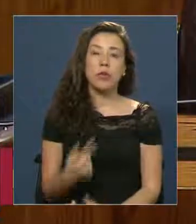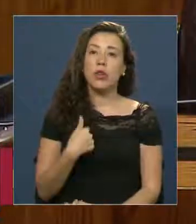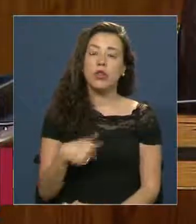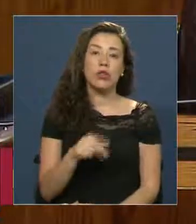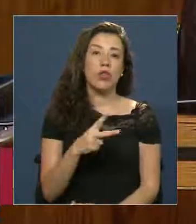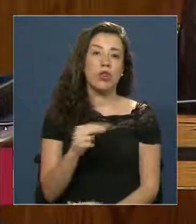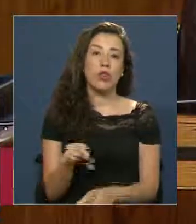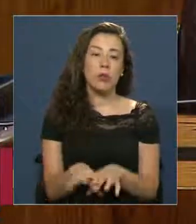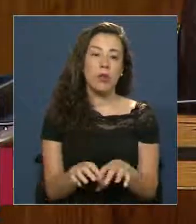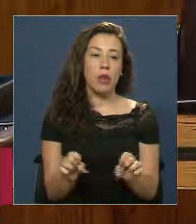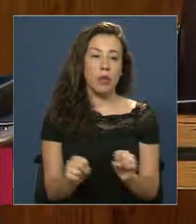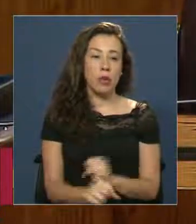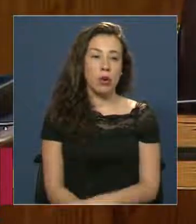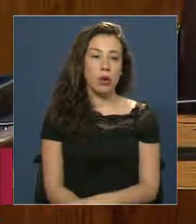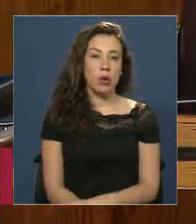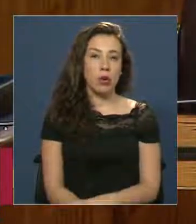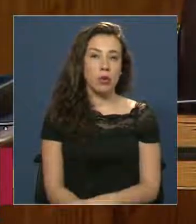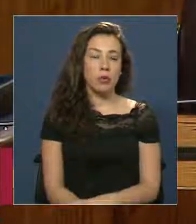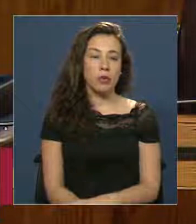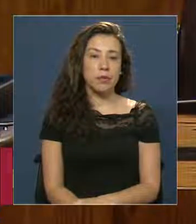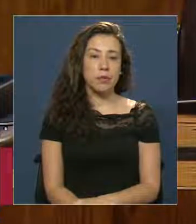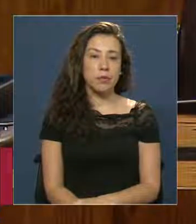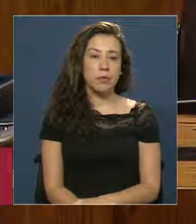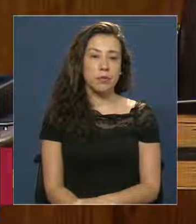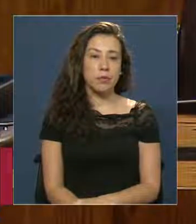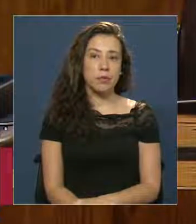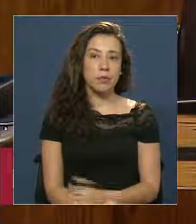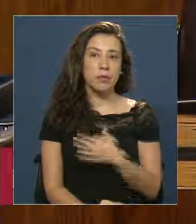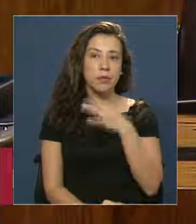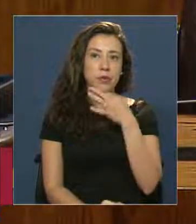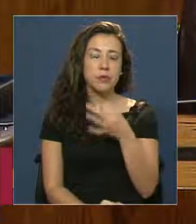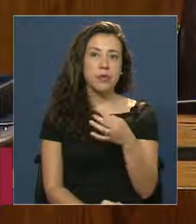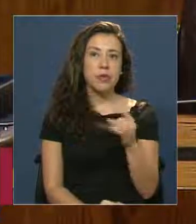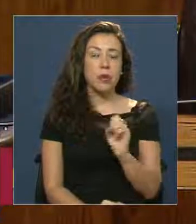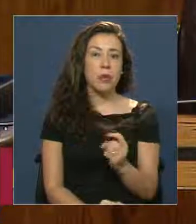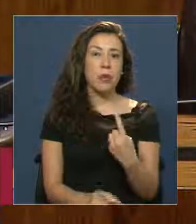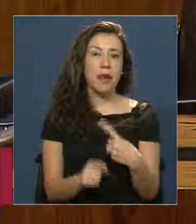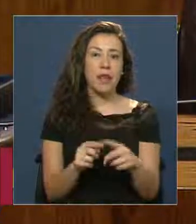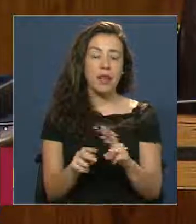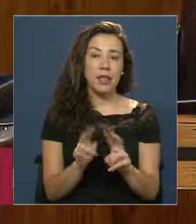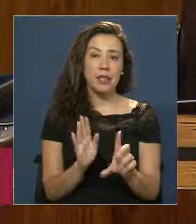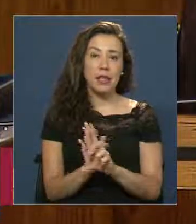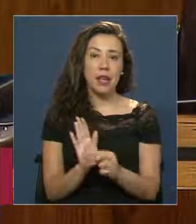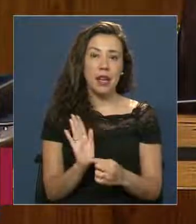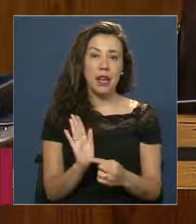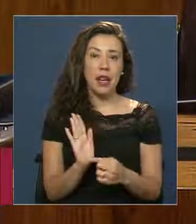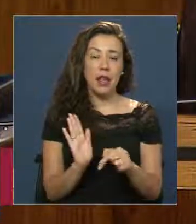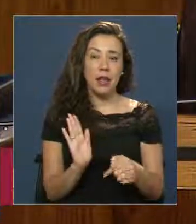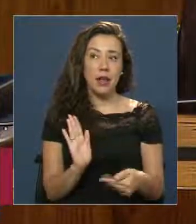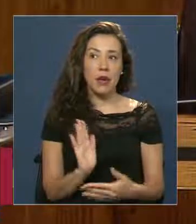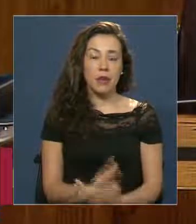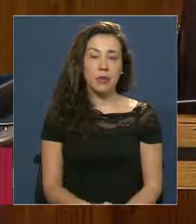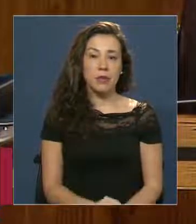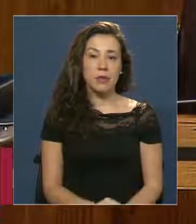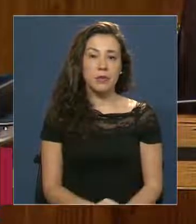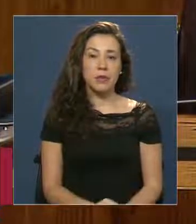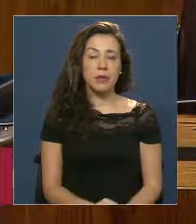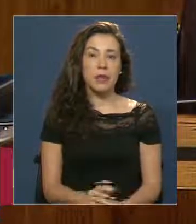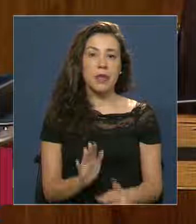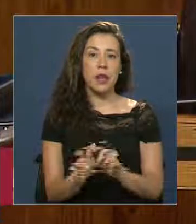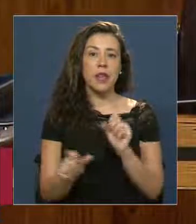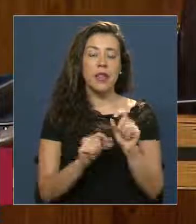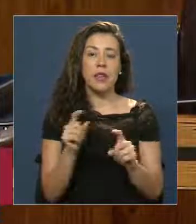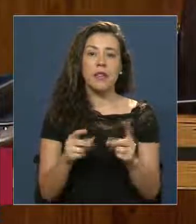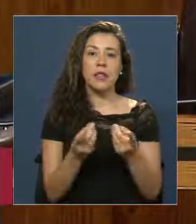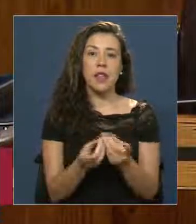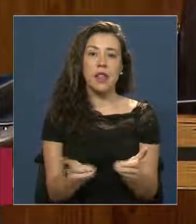compartimos. Y yo quiero recordar, porque esto no es la primera vez que ocurre en nuestra legislación, la Ley de Defensa